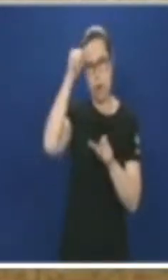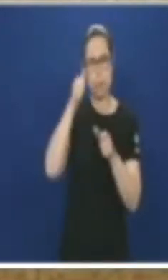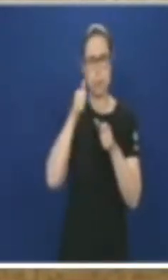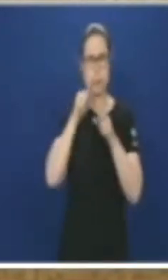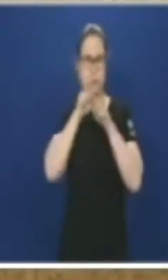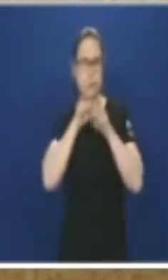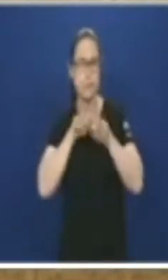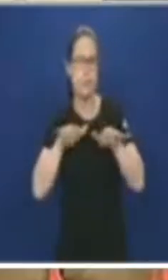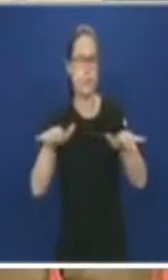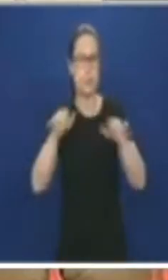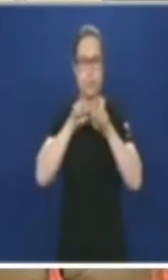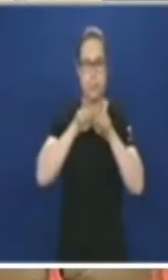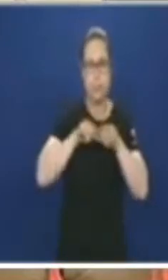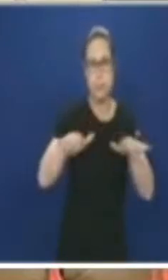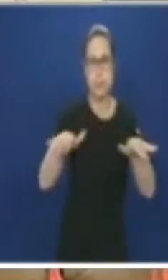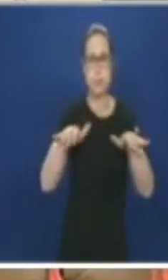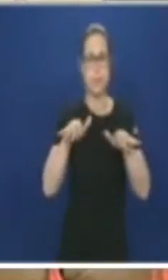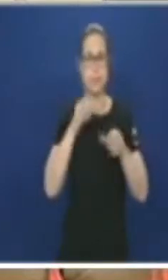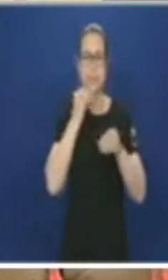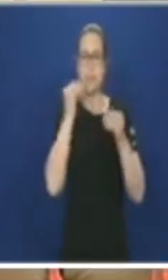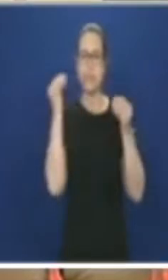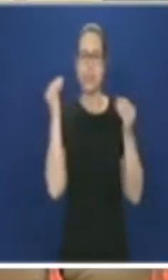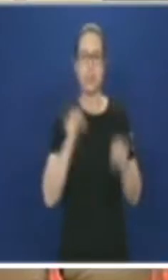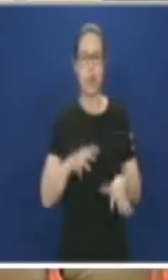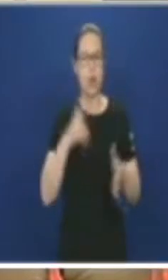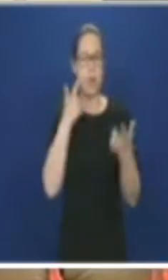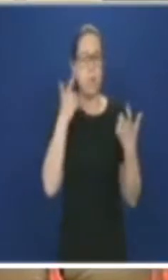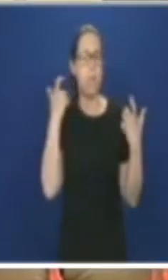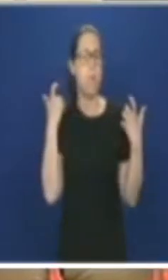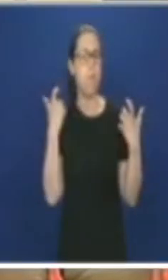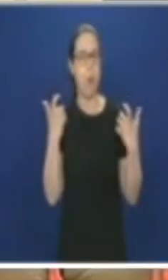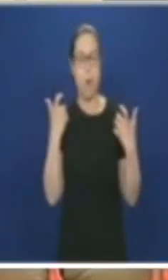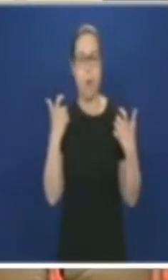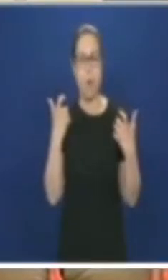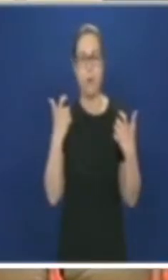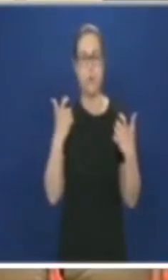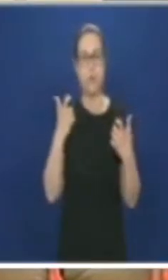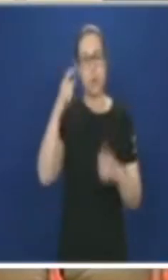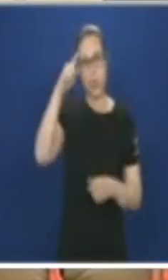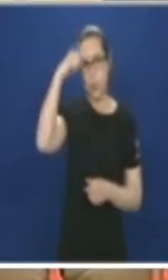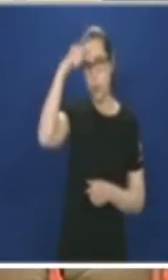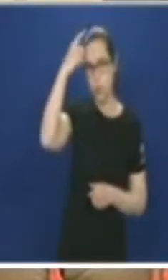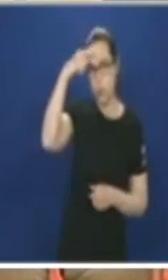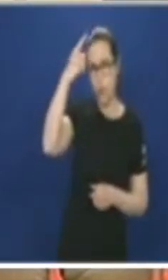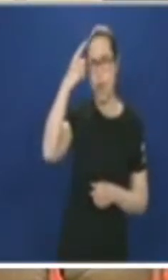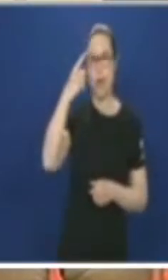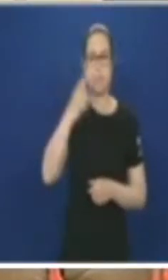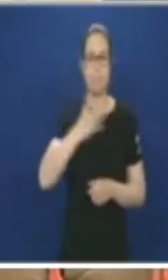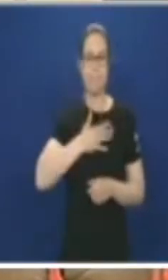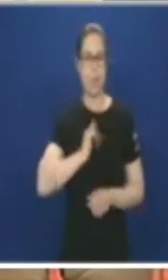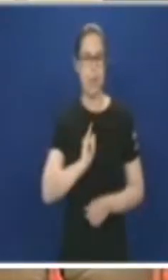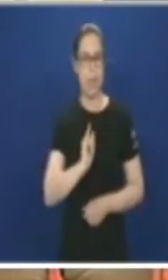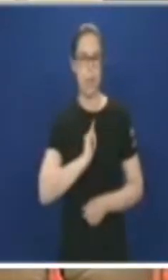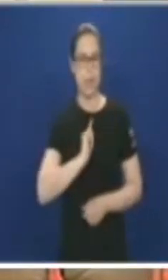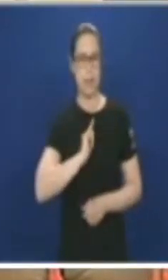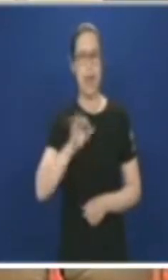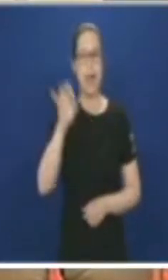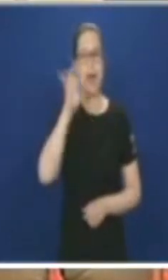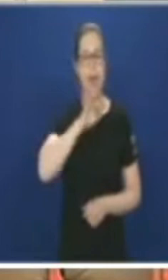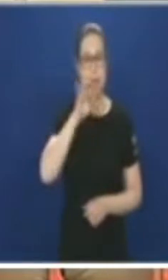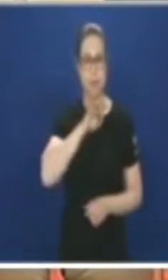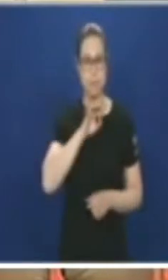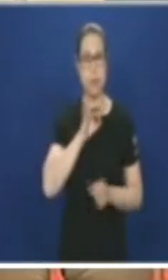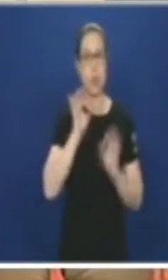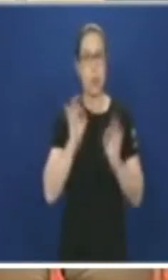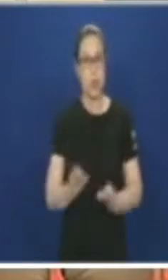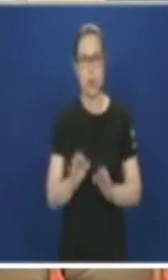crear o momento histórico máis relevante da conformación da cultura e da identidade galega xunto co